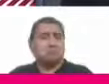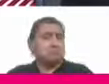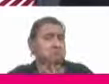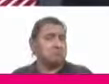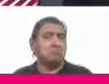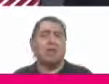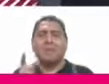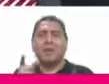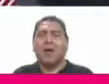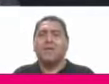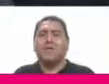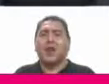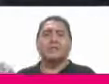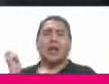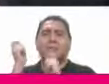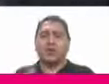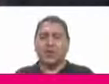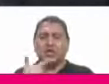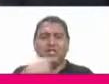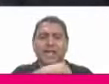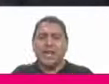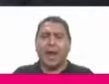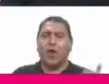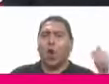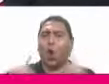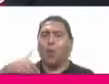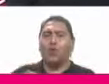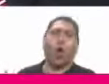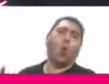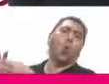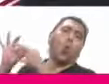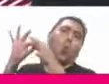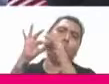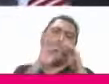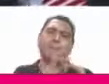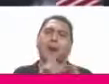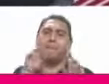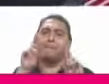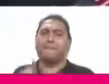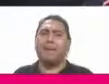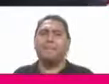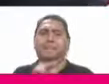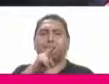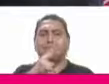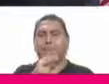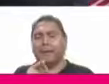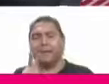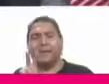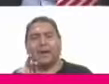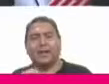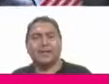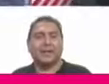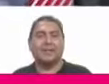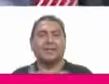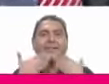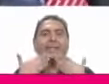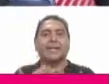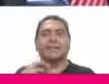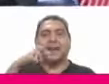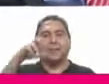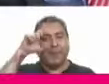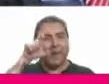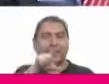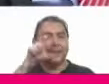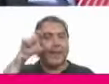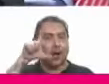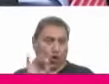Financiamiento que este Senado votó por unanimidad en el Plan 2030. Gracias, Peteco.